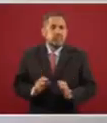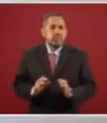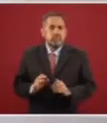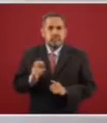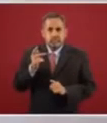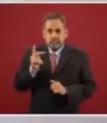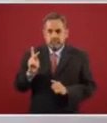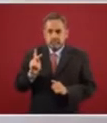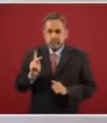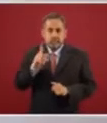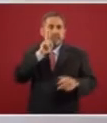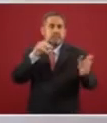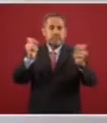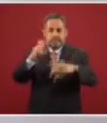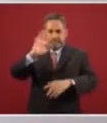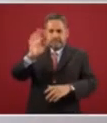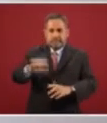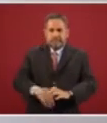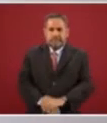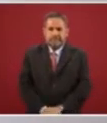Bueno, nos vemos mañana.